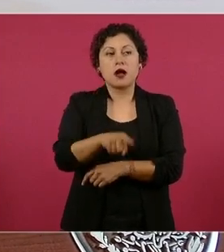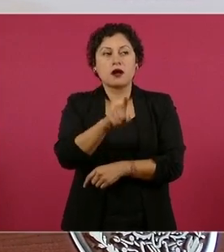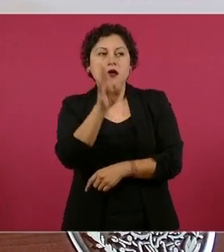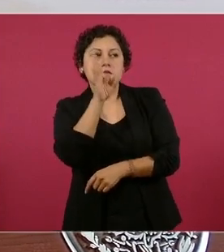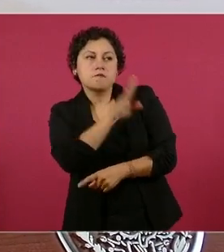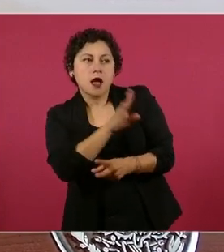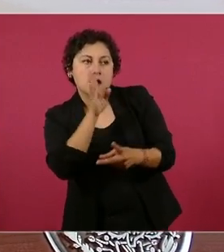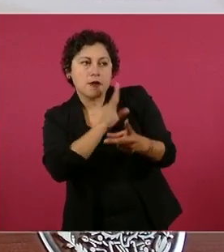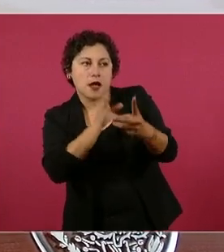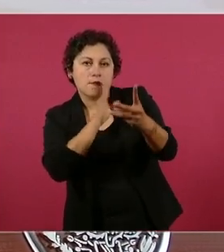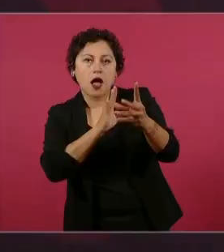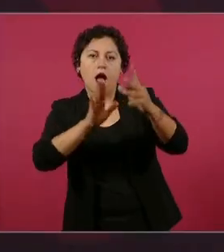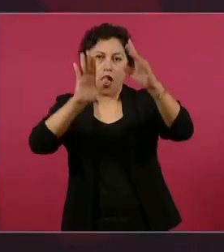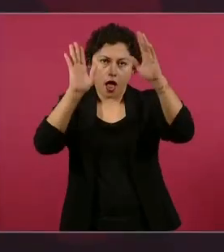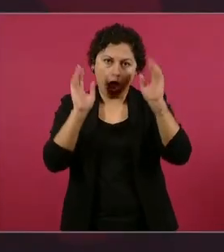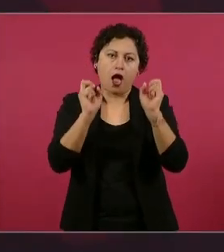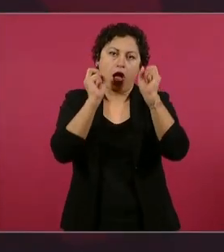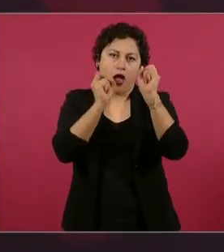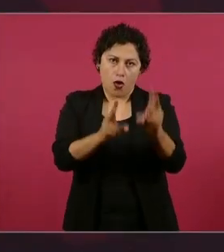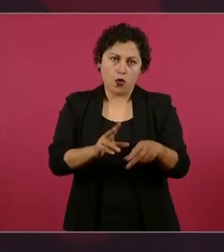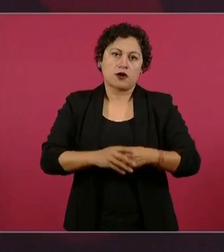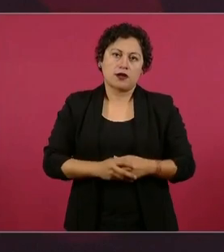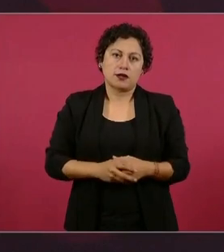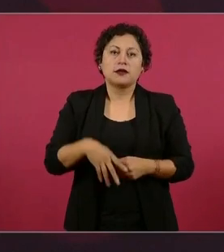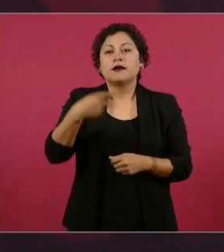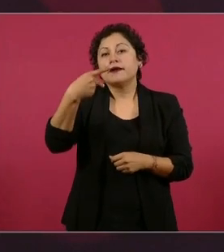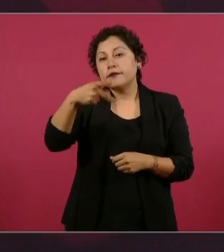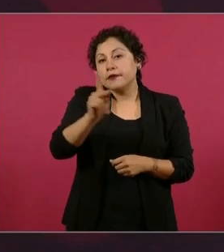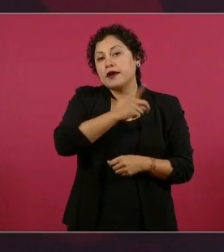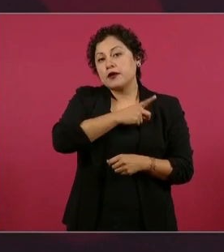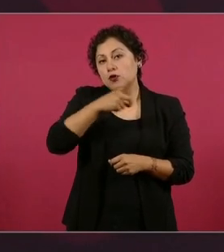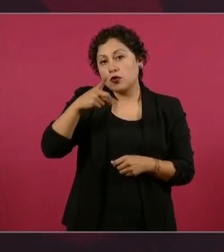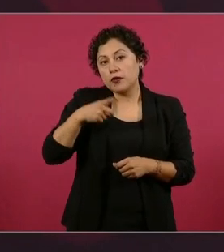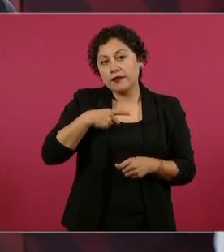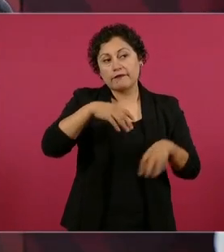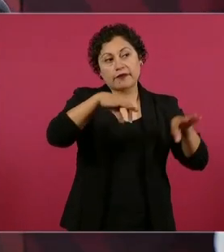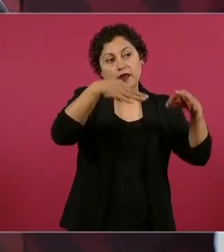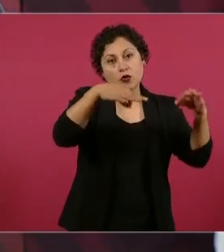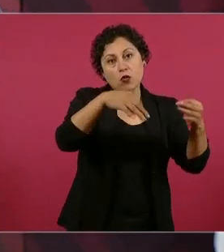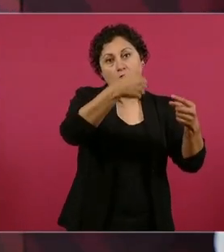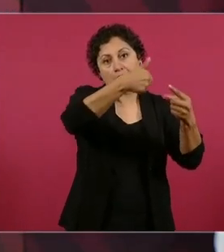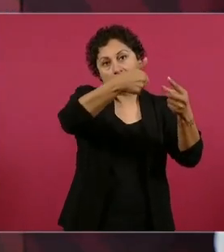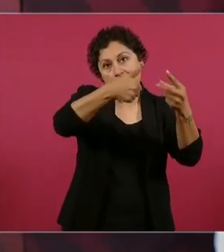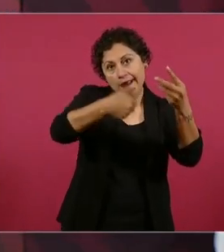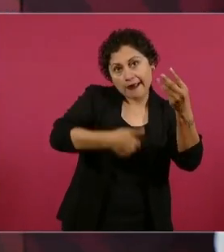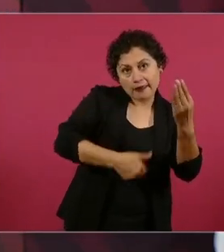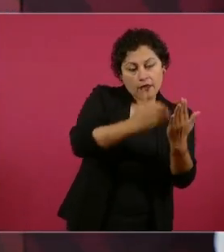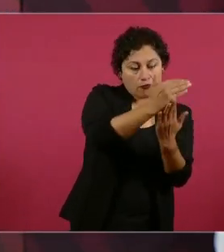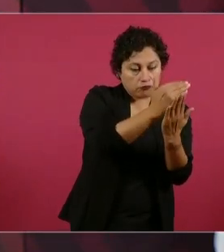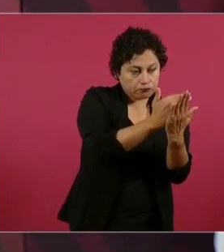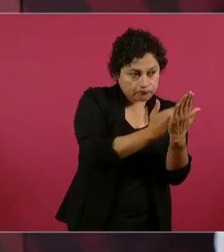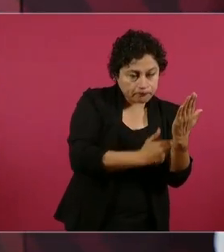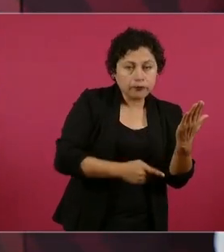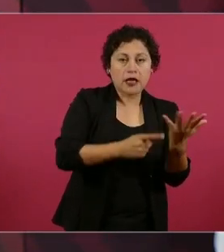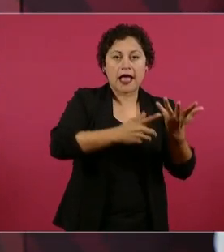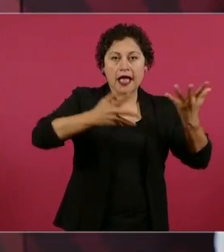pero revisar acta por acta, y eso corresponde al tribunal.